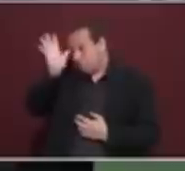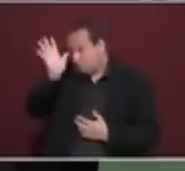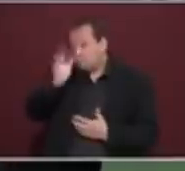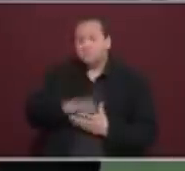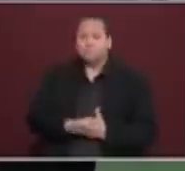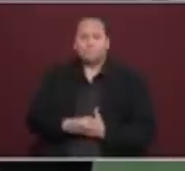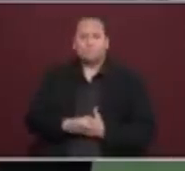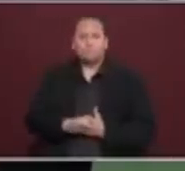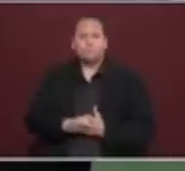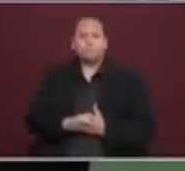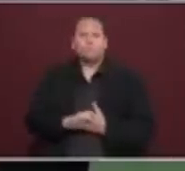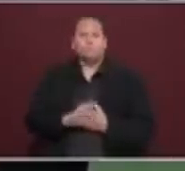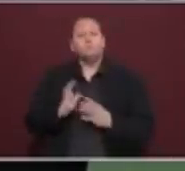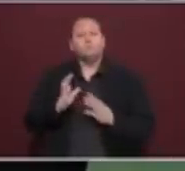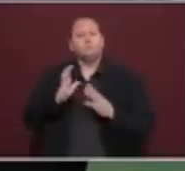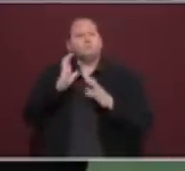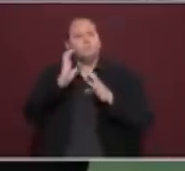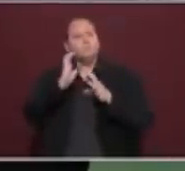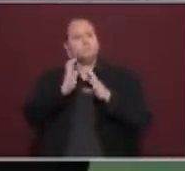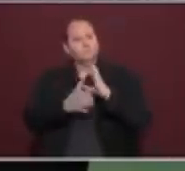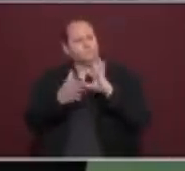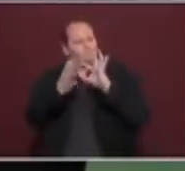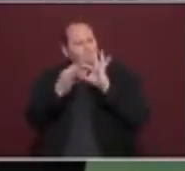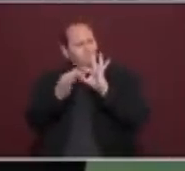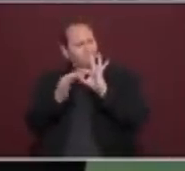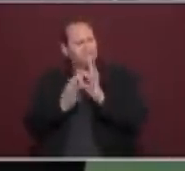terminamos sobre